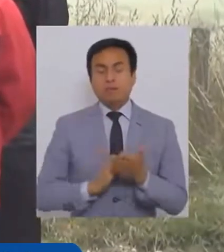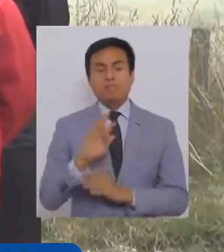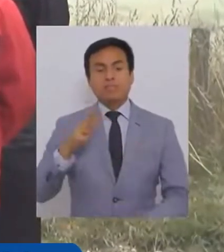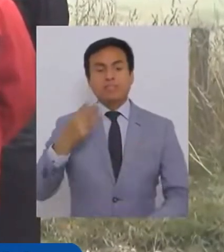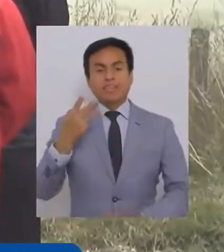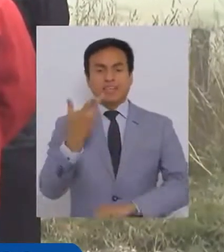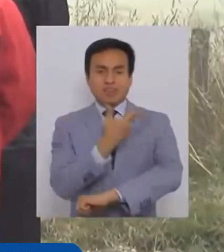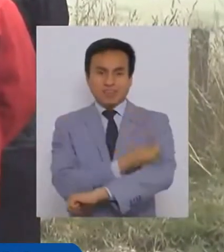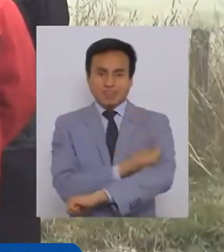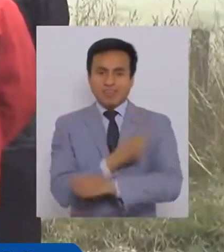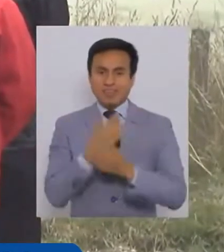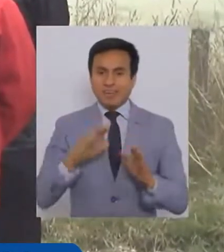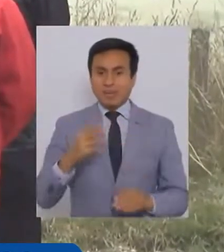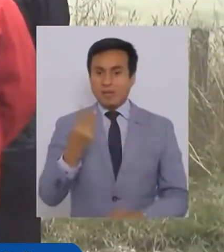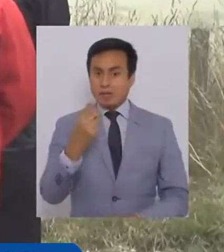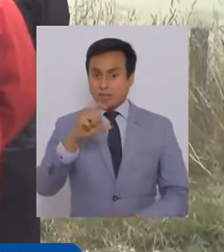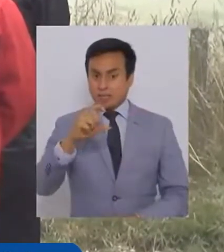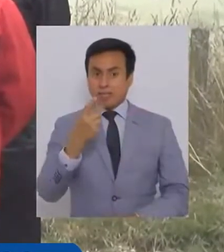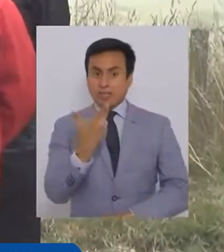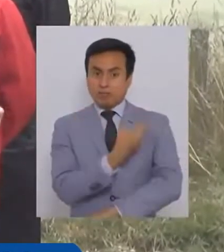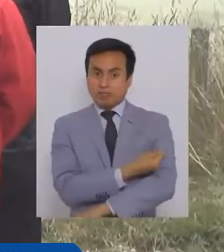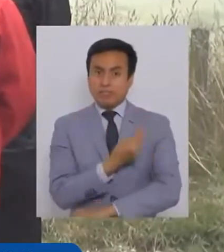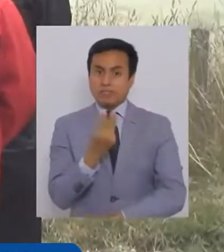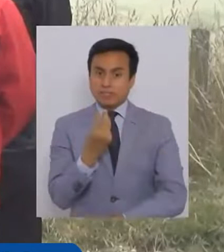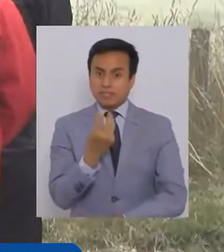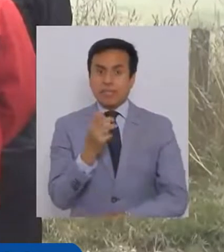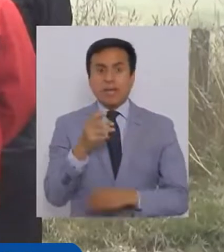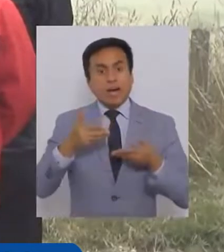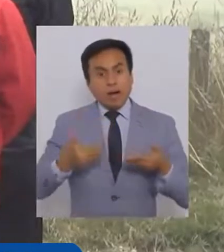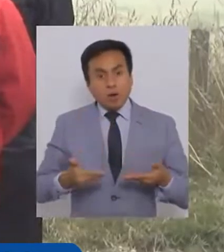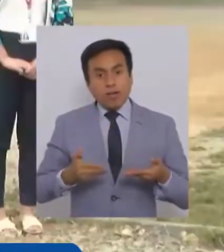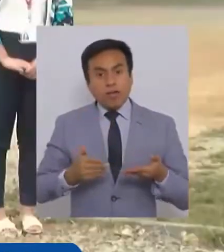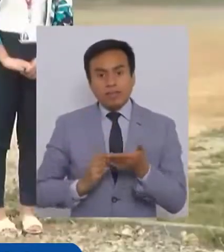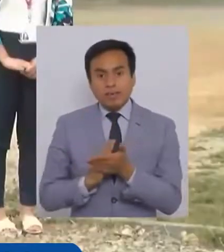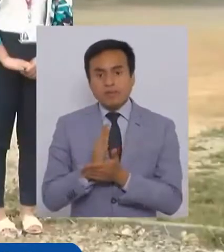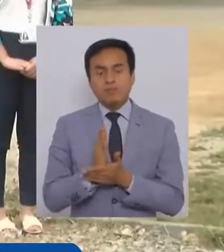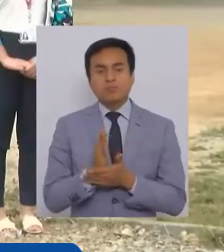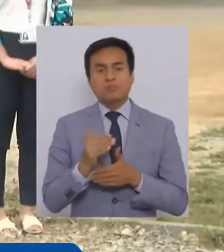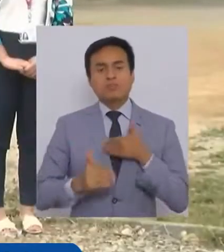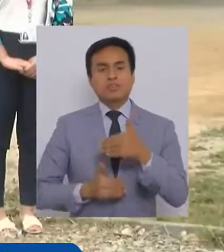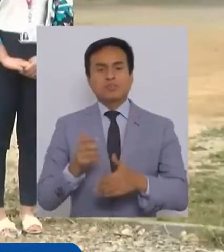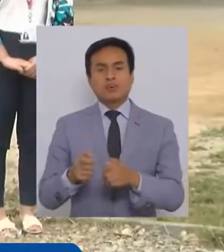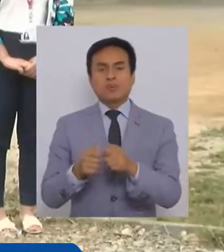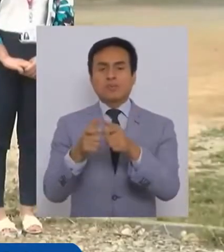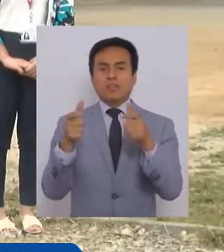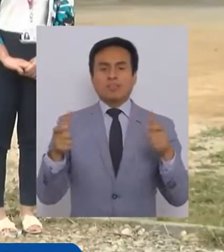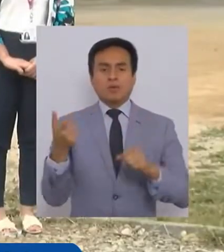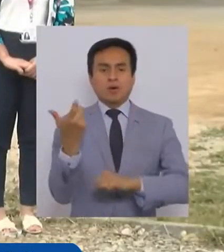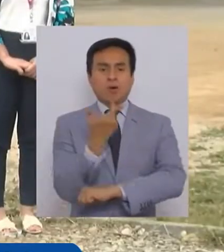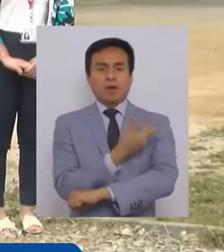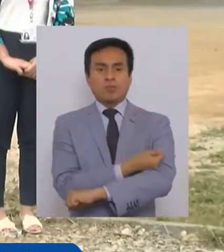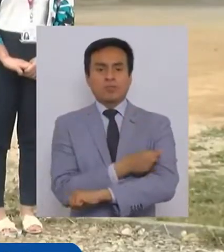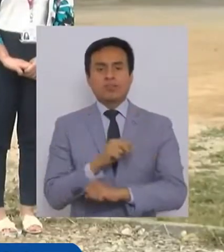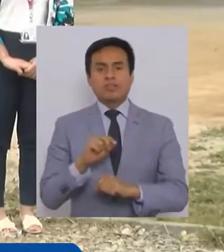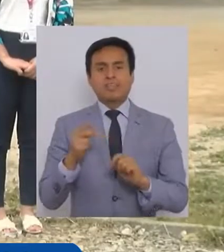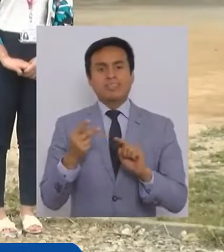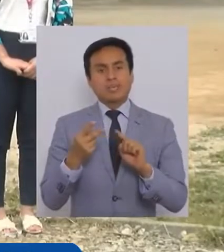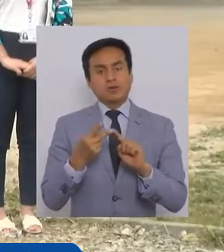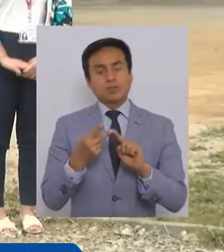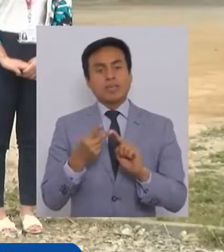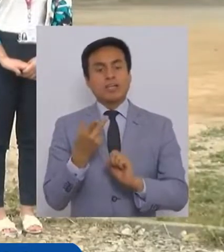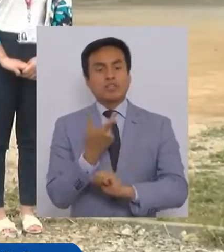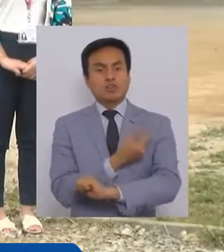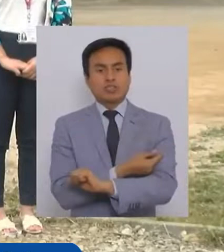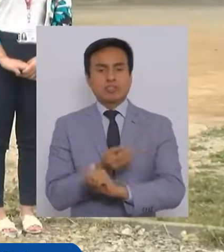crisis sanitaria. Ya estamos iniciando un proceso masivo de vacunación con la segunda dosis